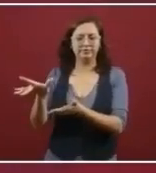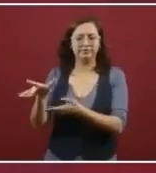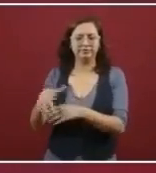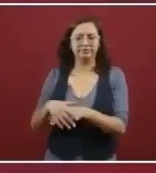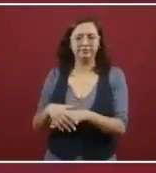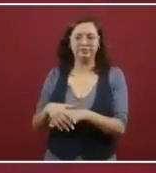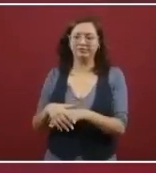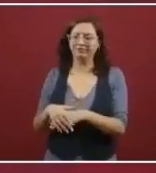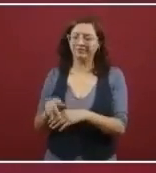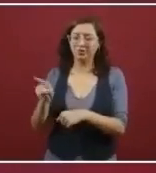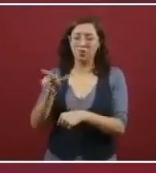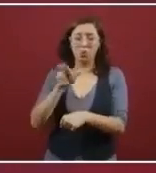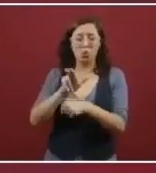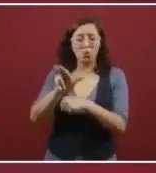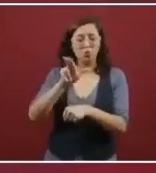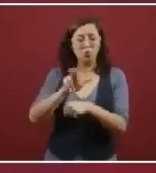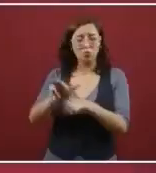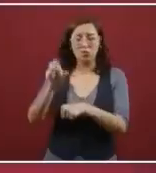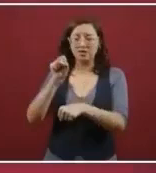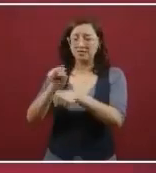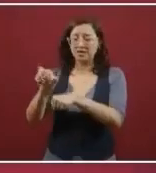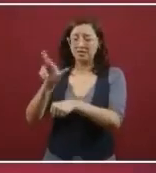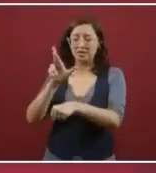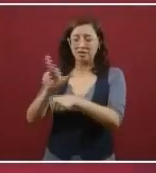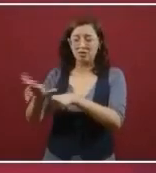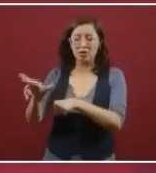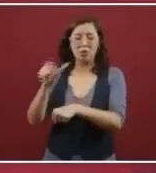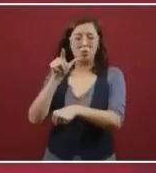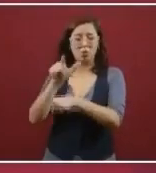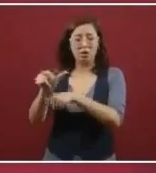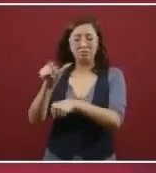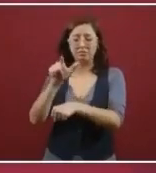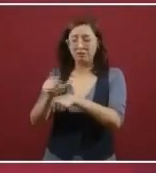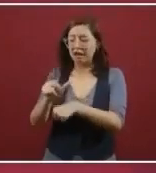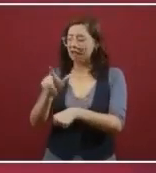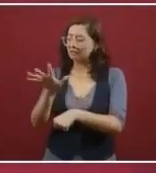a Honduras, a El Salvador, a Guatemala.